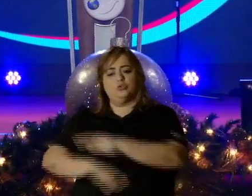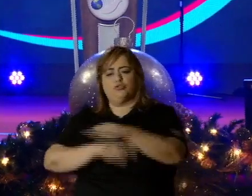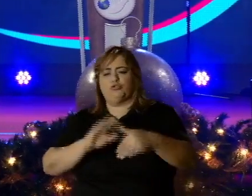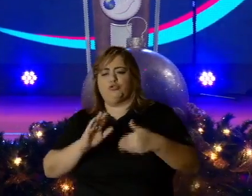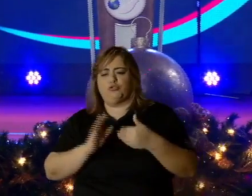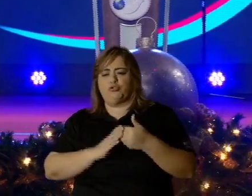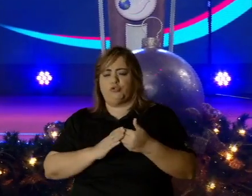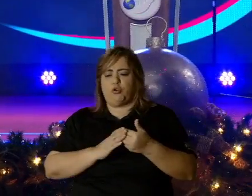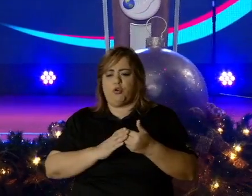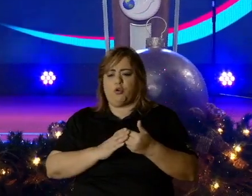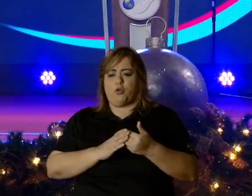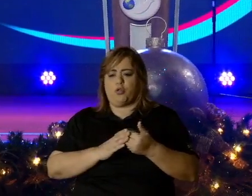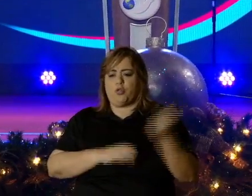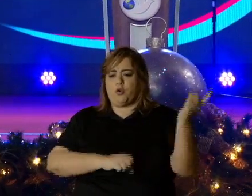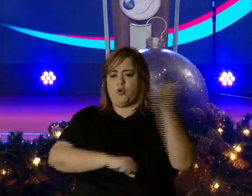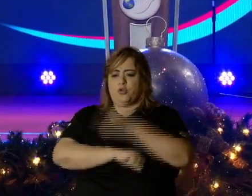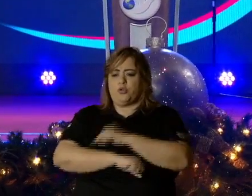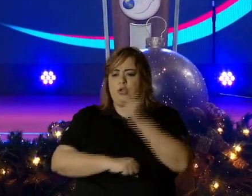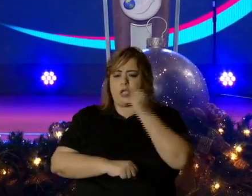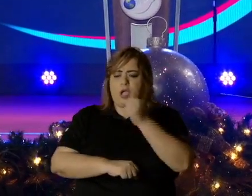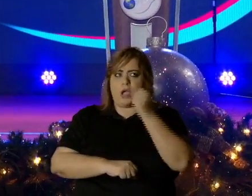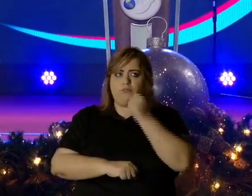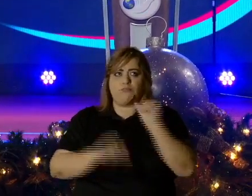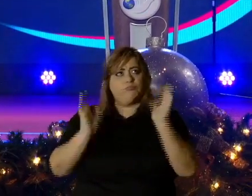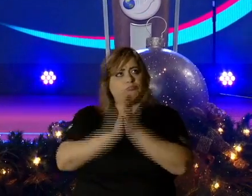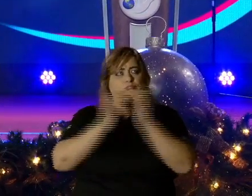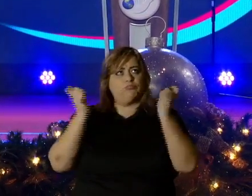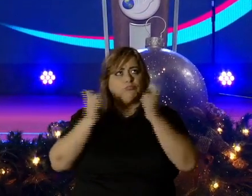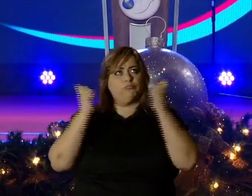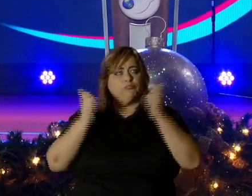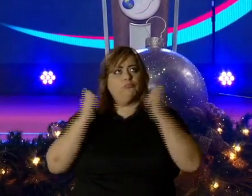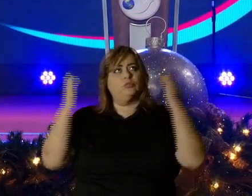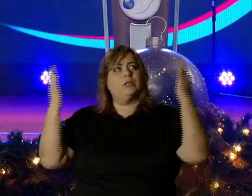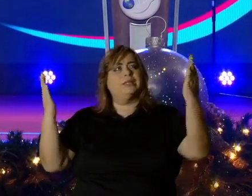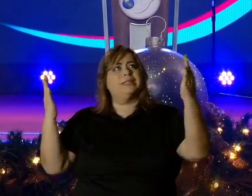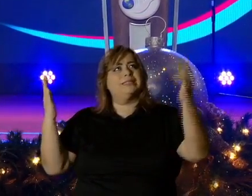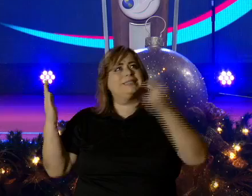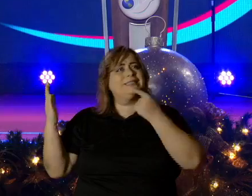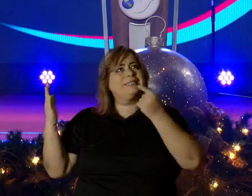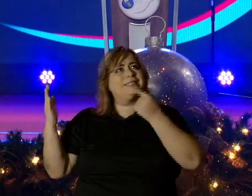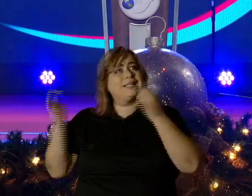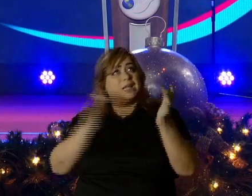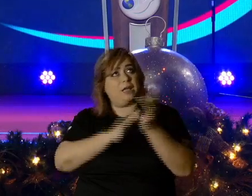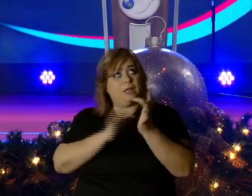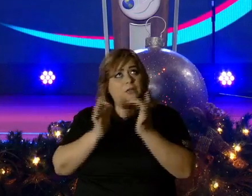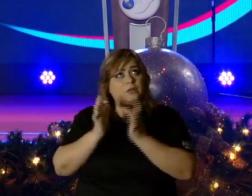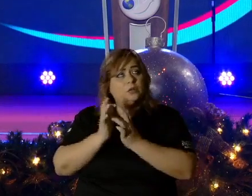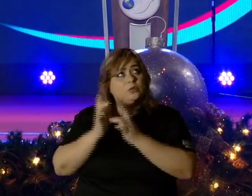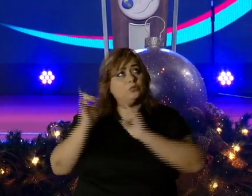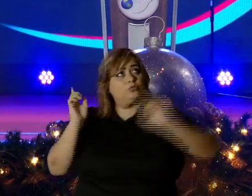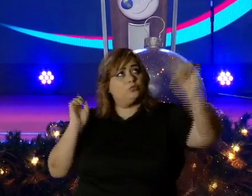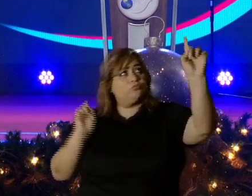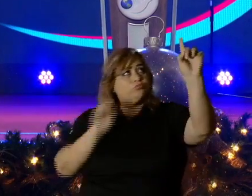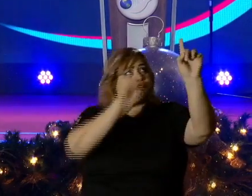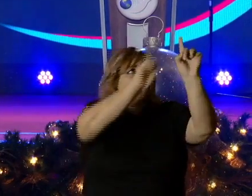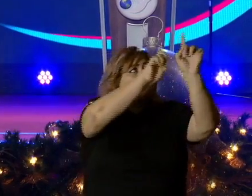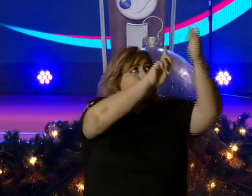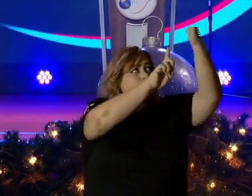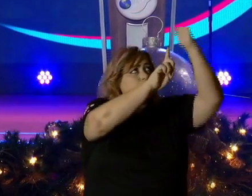días. Cree qué cosas mayores harás. Porque Jesús dijo: voy al Padre y ustedes harán cosas